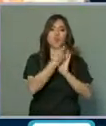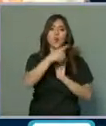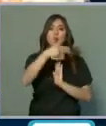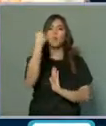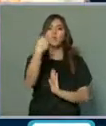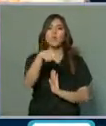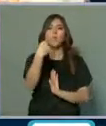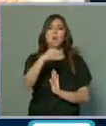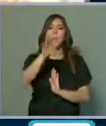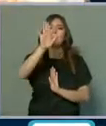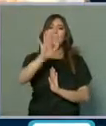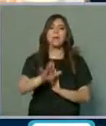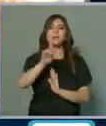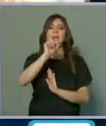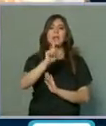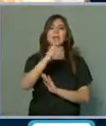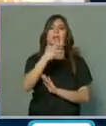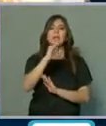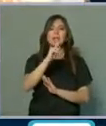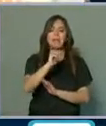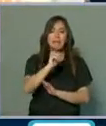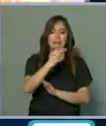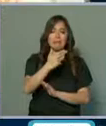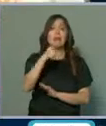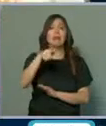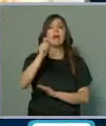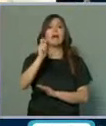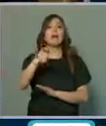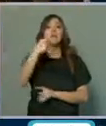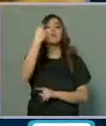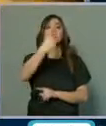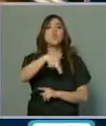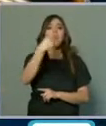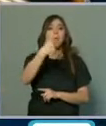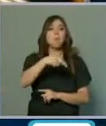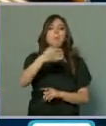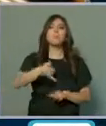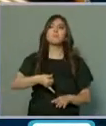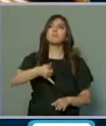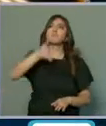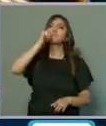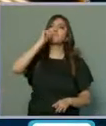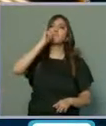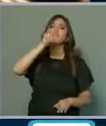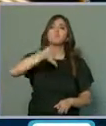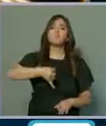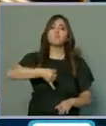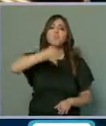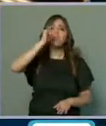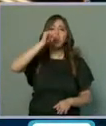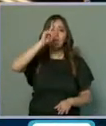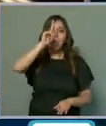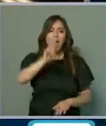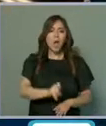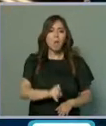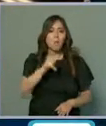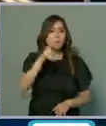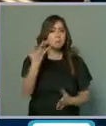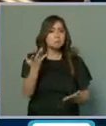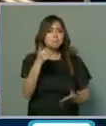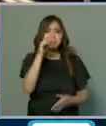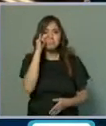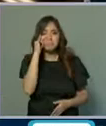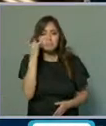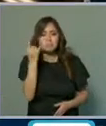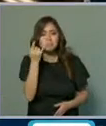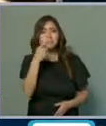asemejan como algo muy light, ¿no? Ajá. Sus nombres son algo muy light, el agua es transparente y